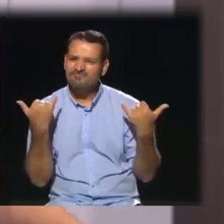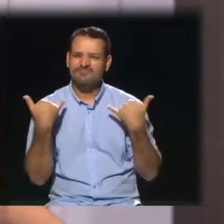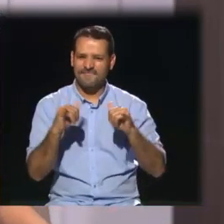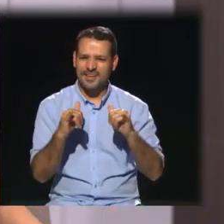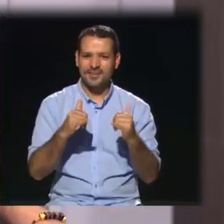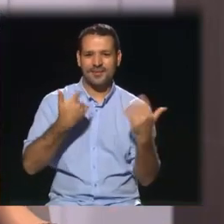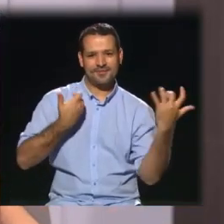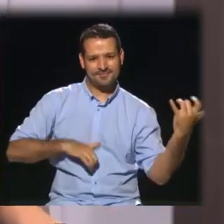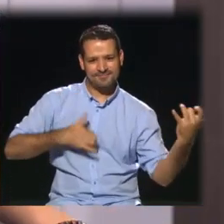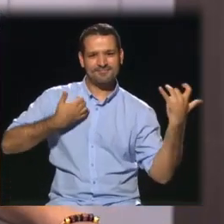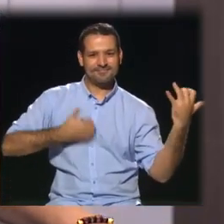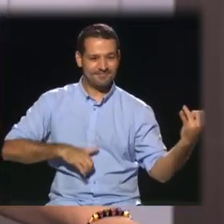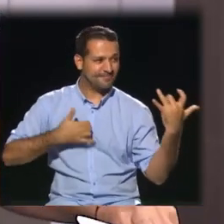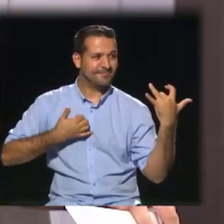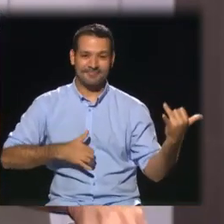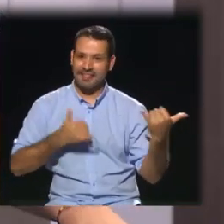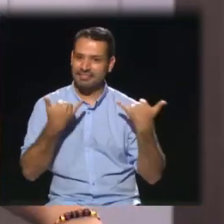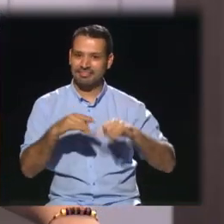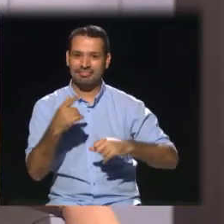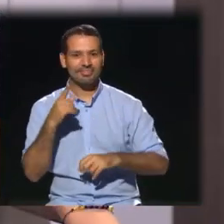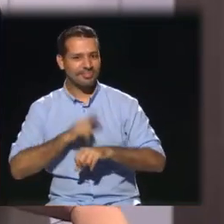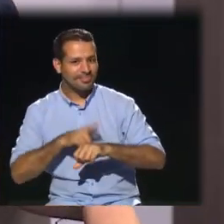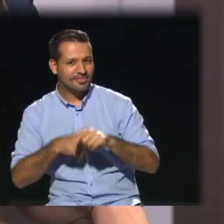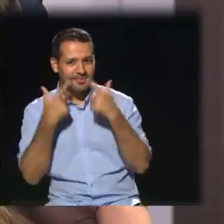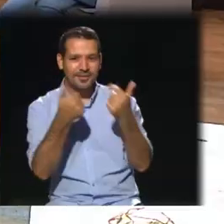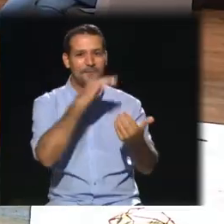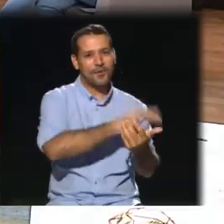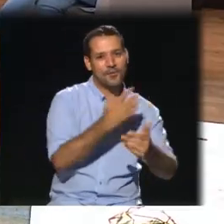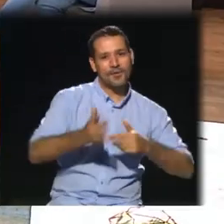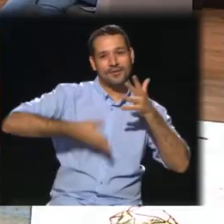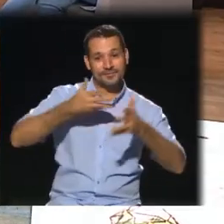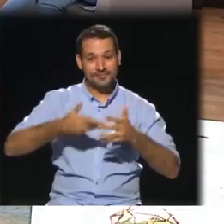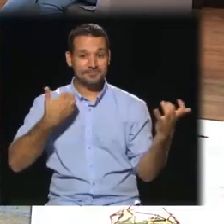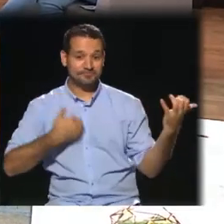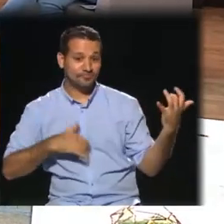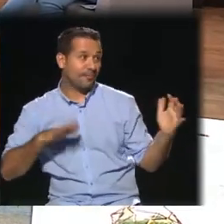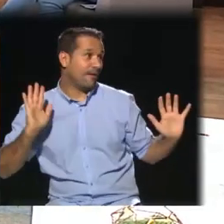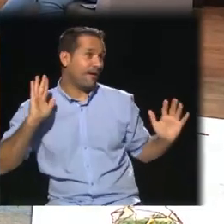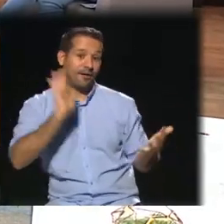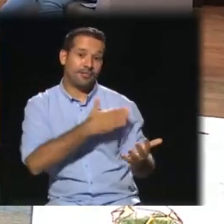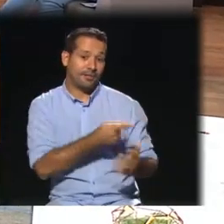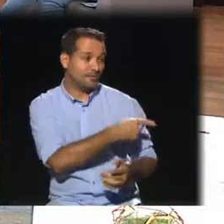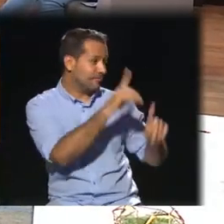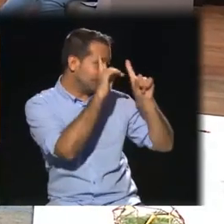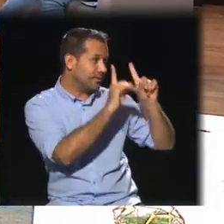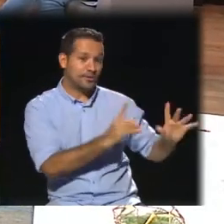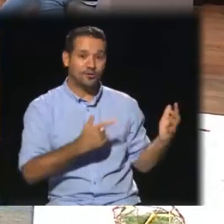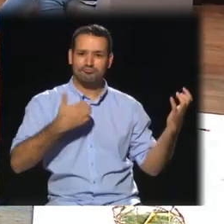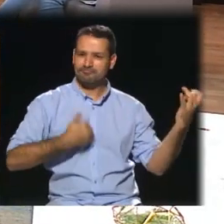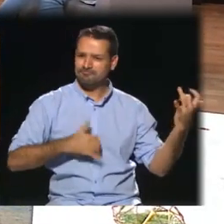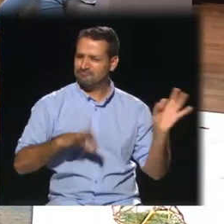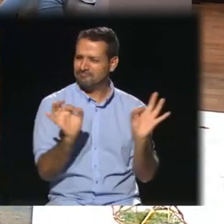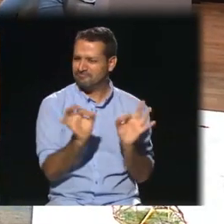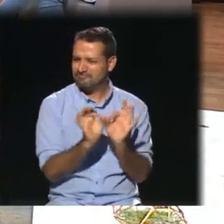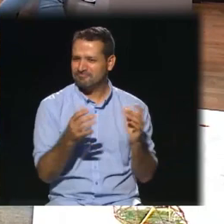como siempre, con toda la energía como lo iniciamos? Probando. O cantando, David. Bueno, una trovita